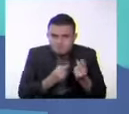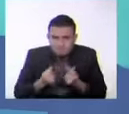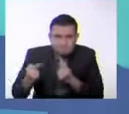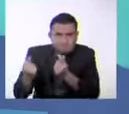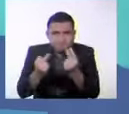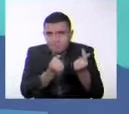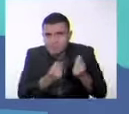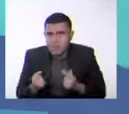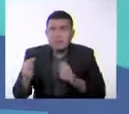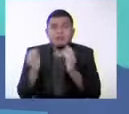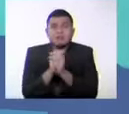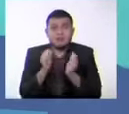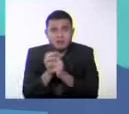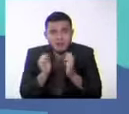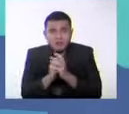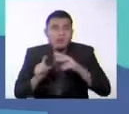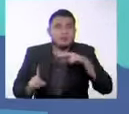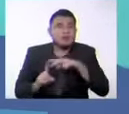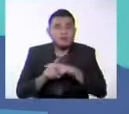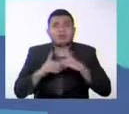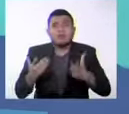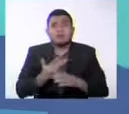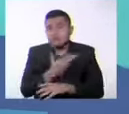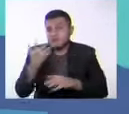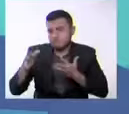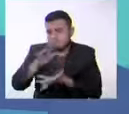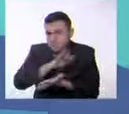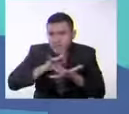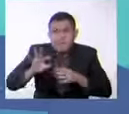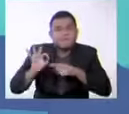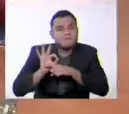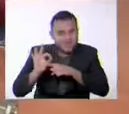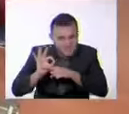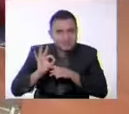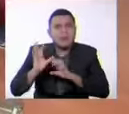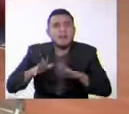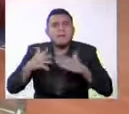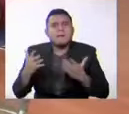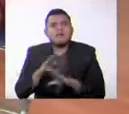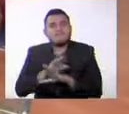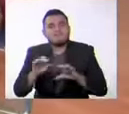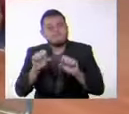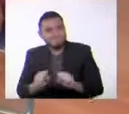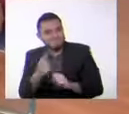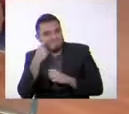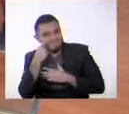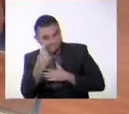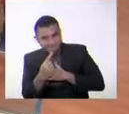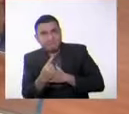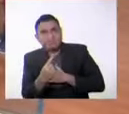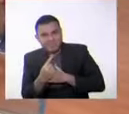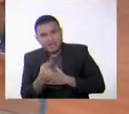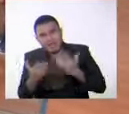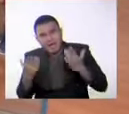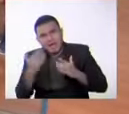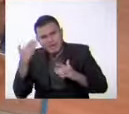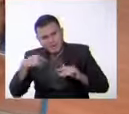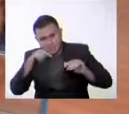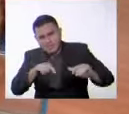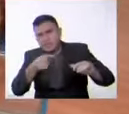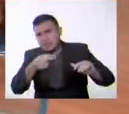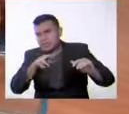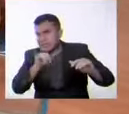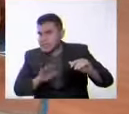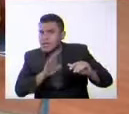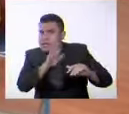la situación que se vive en función del cambio climático. Para conocer más de las acciones que ha generado Greta, no solamente en